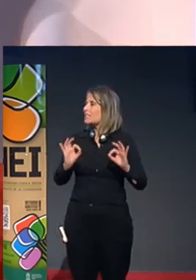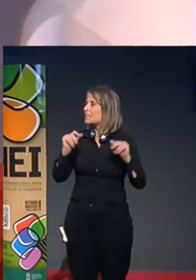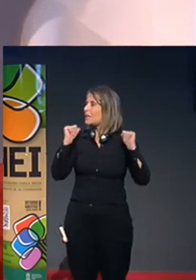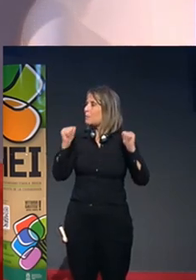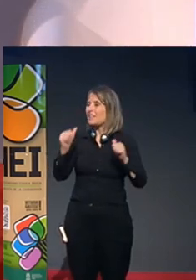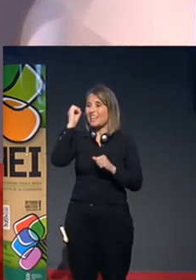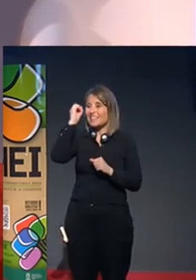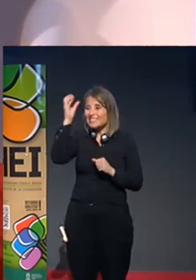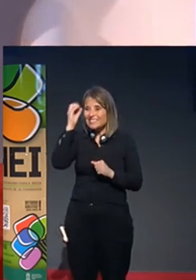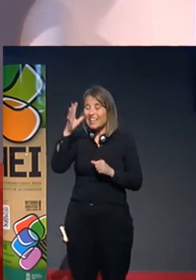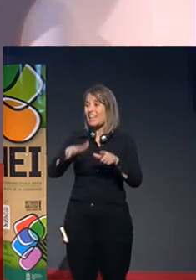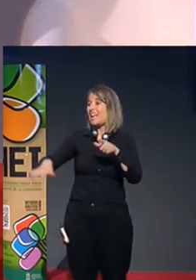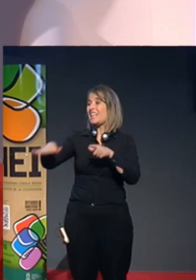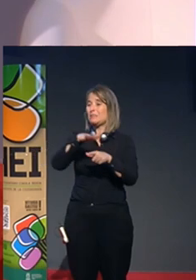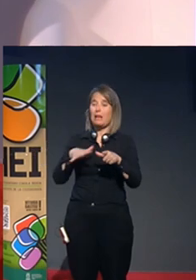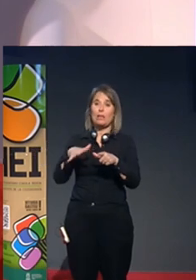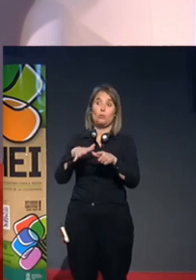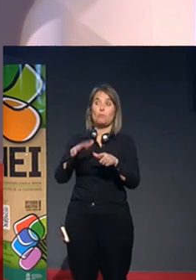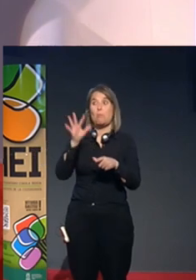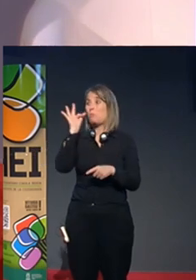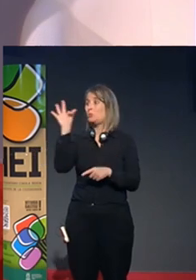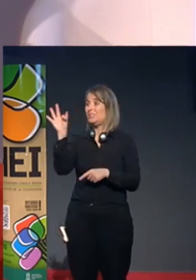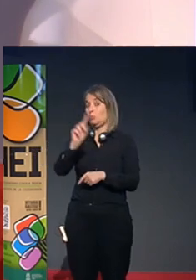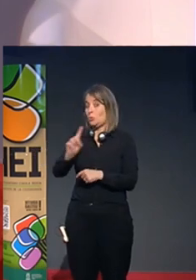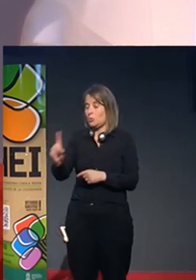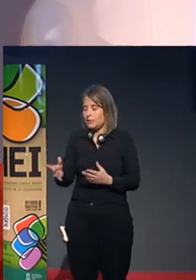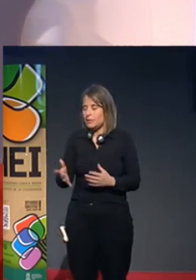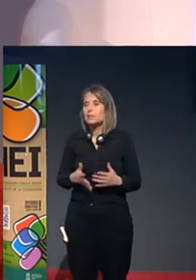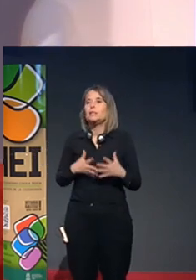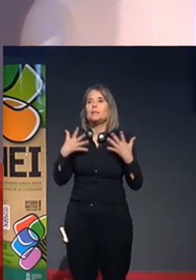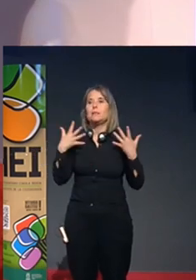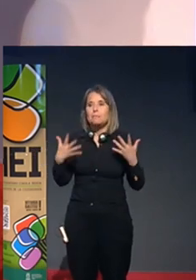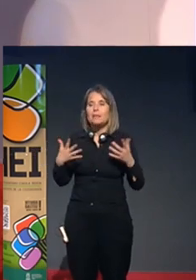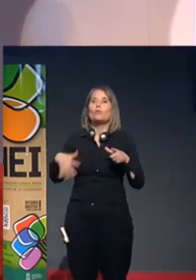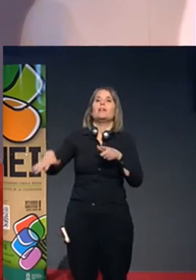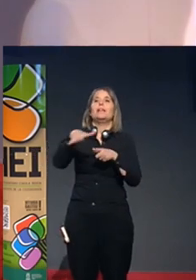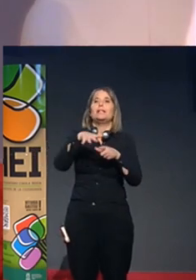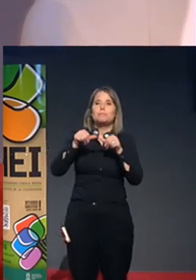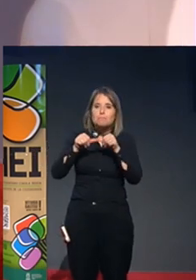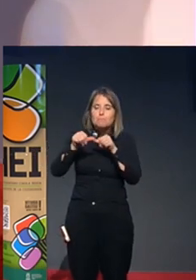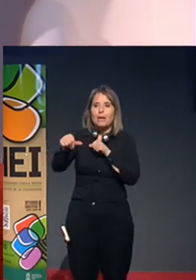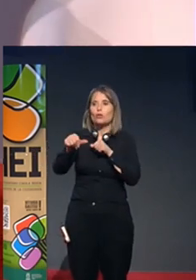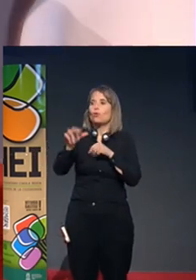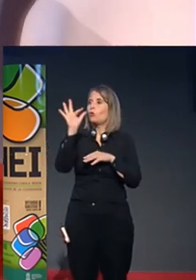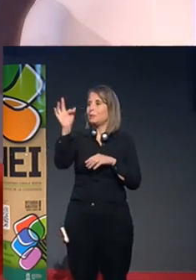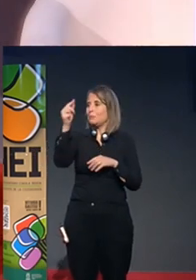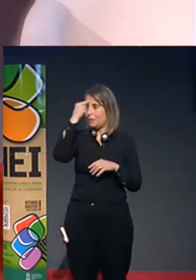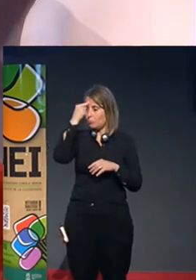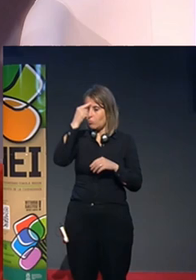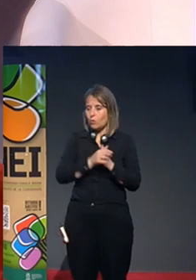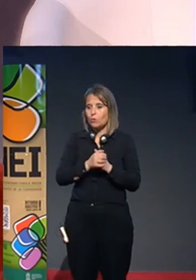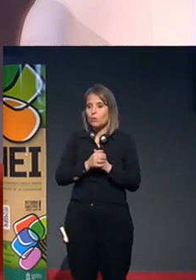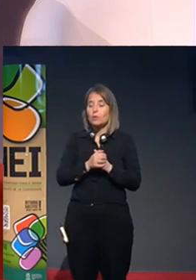charla y un espacio no es muy alentador Pero hay mucho espacio para el optimismo este rumbo